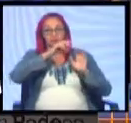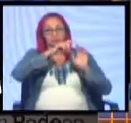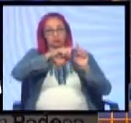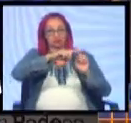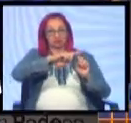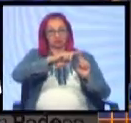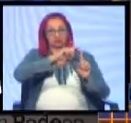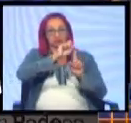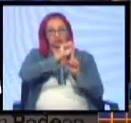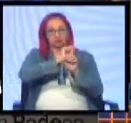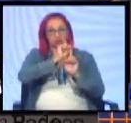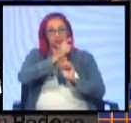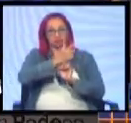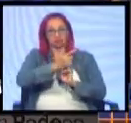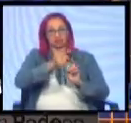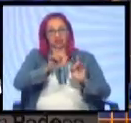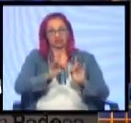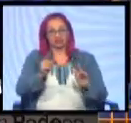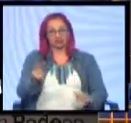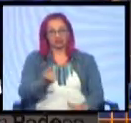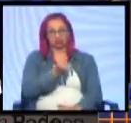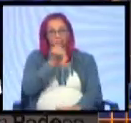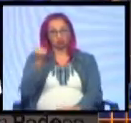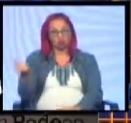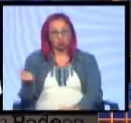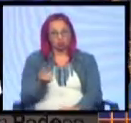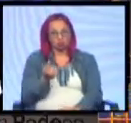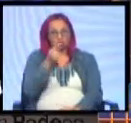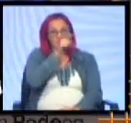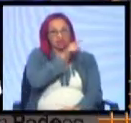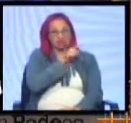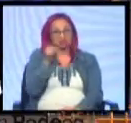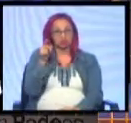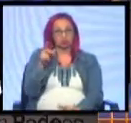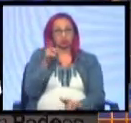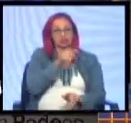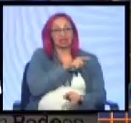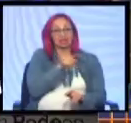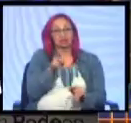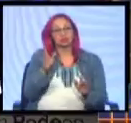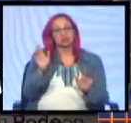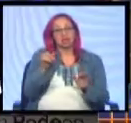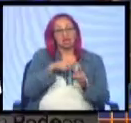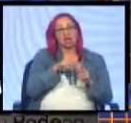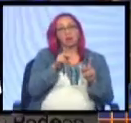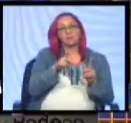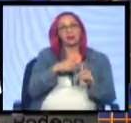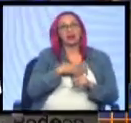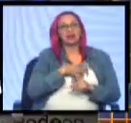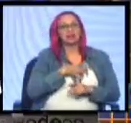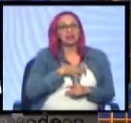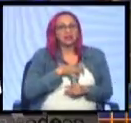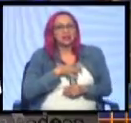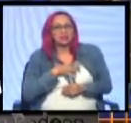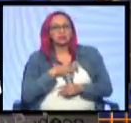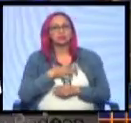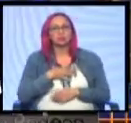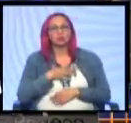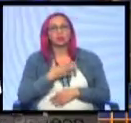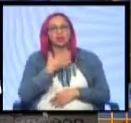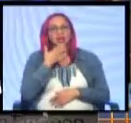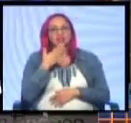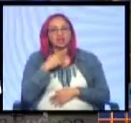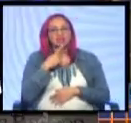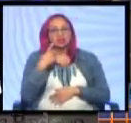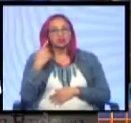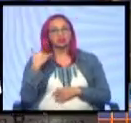en situación social de abandono. Es uno de ellos, dice, a cuál pertenezco. Gracias a